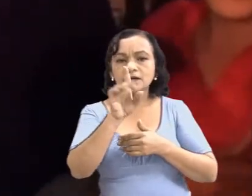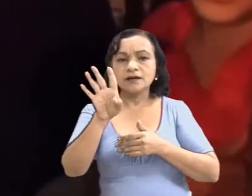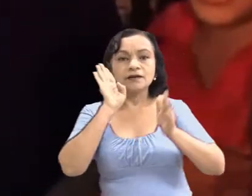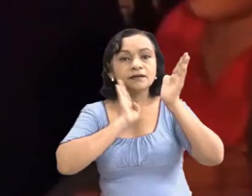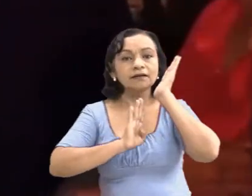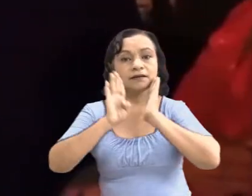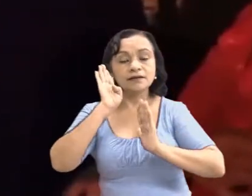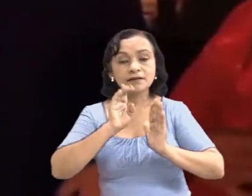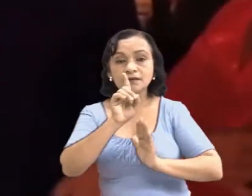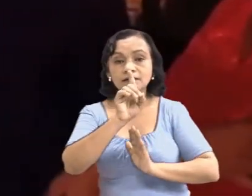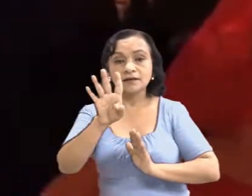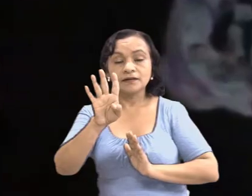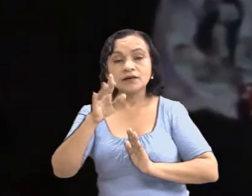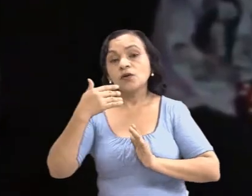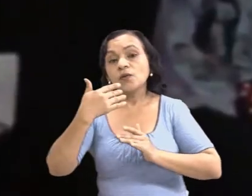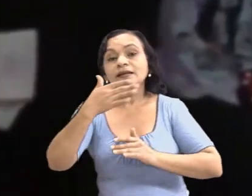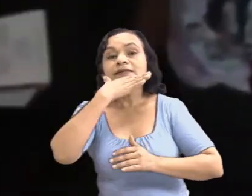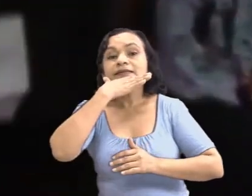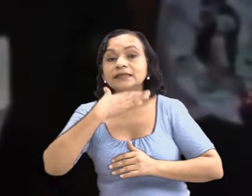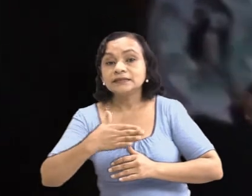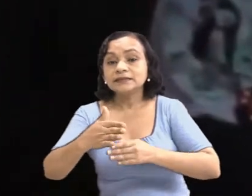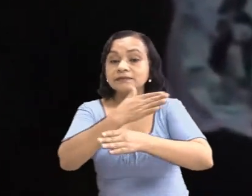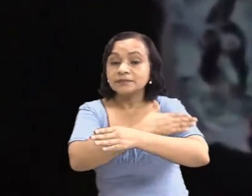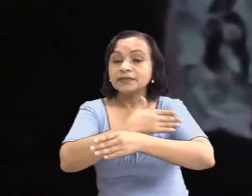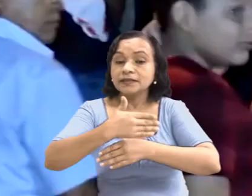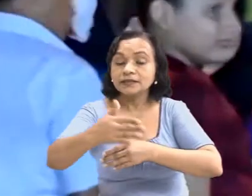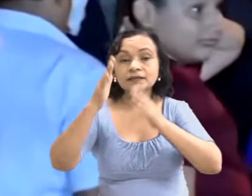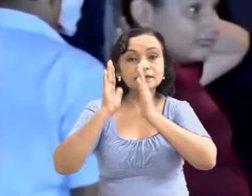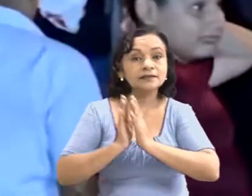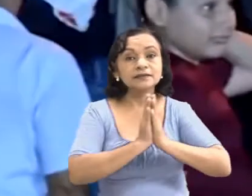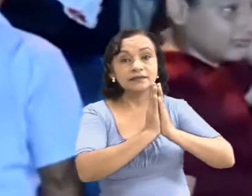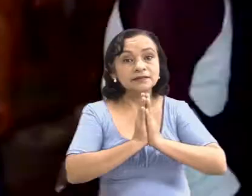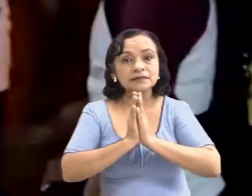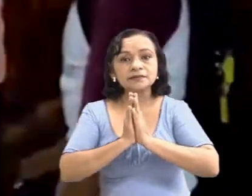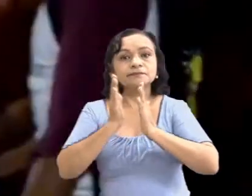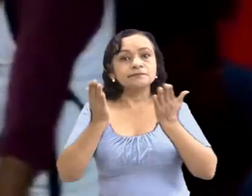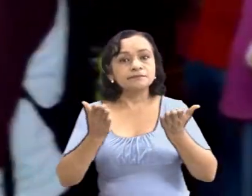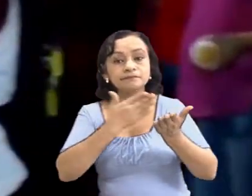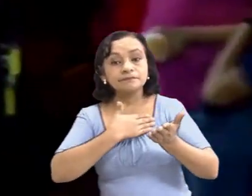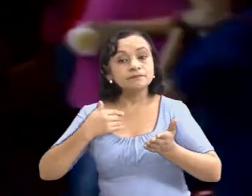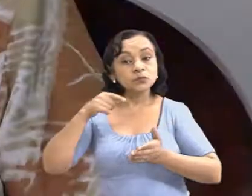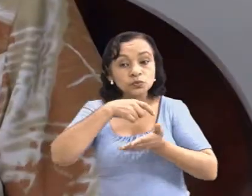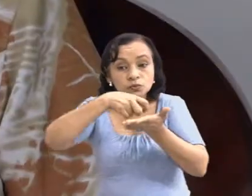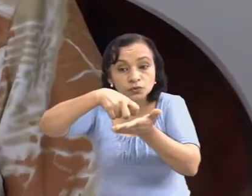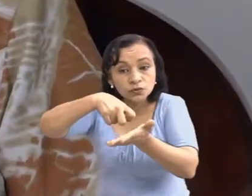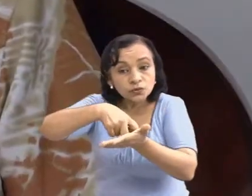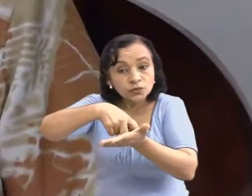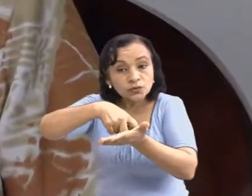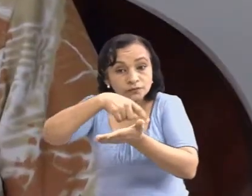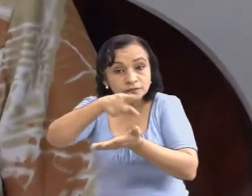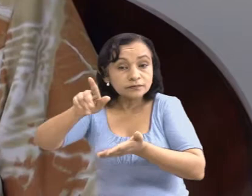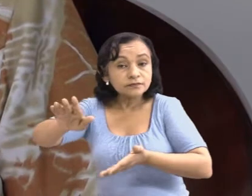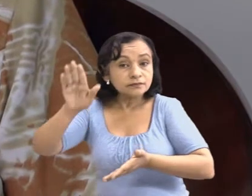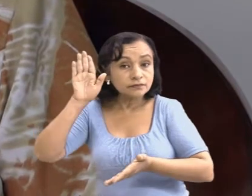No, ya se aproximaba la gritería. Entonces él dijo que hicieran un juramento y que se